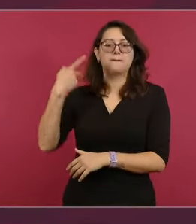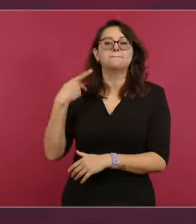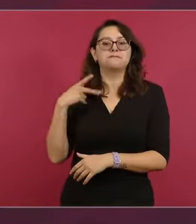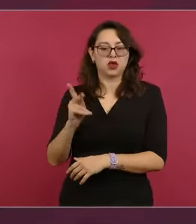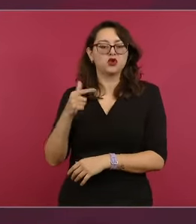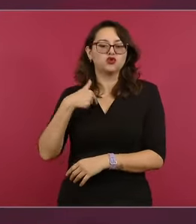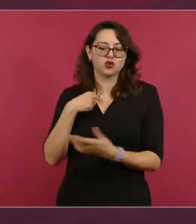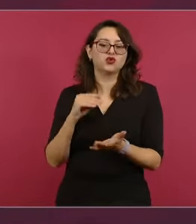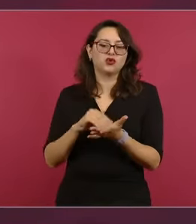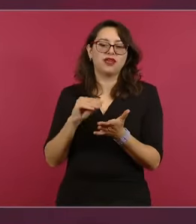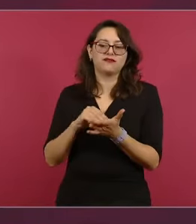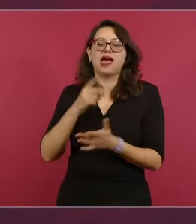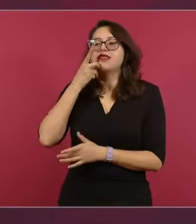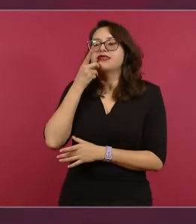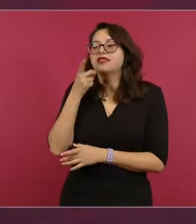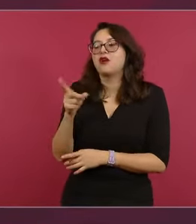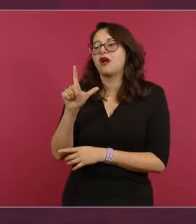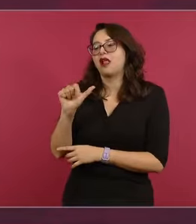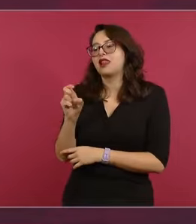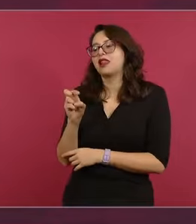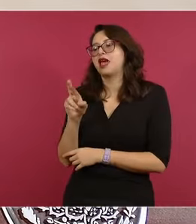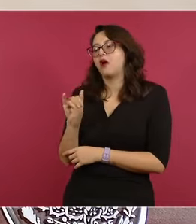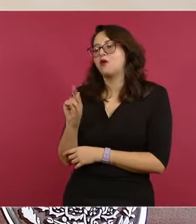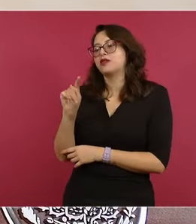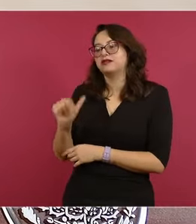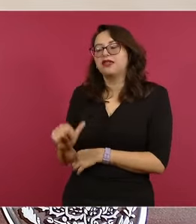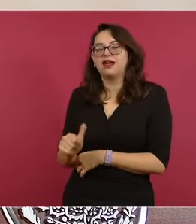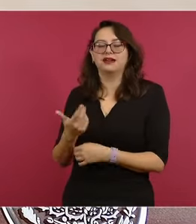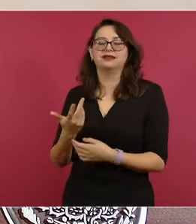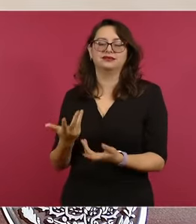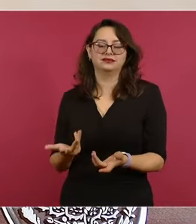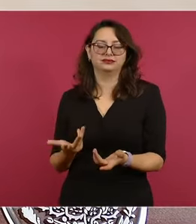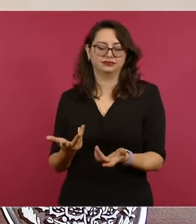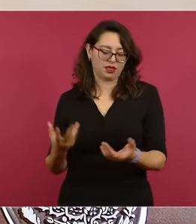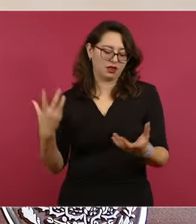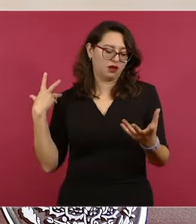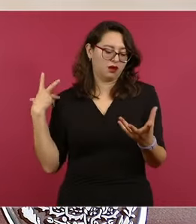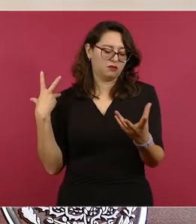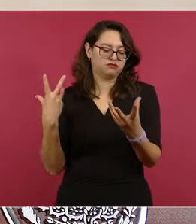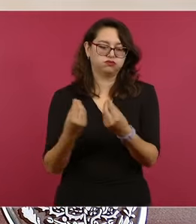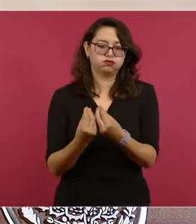porque desde hace 27 años, pero es